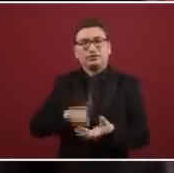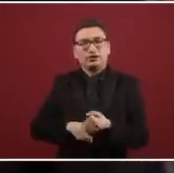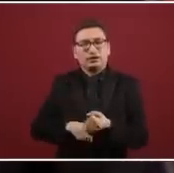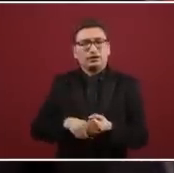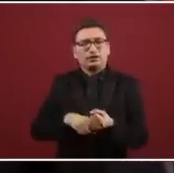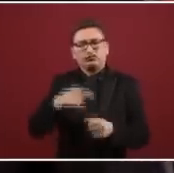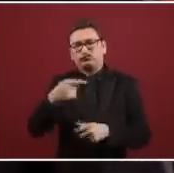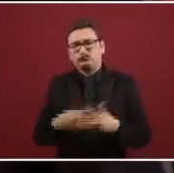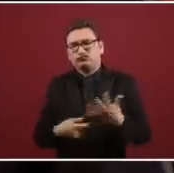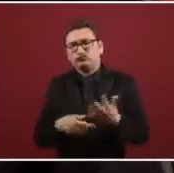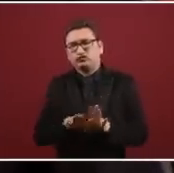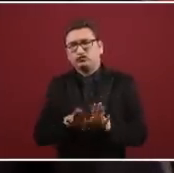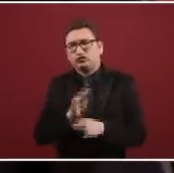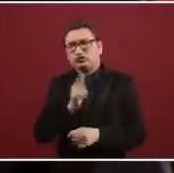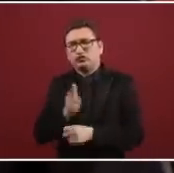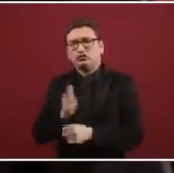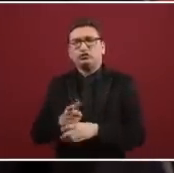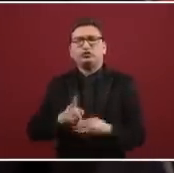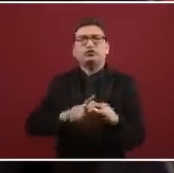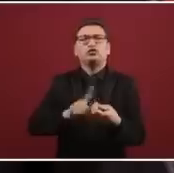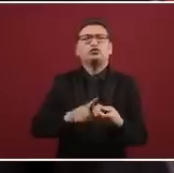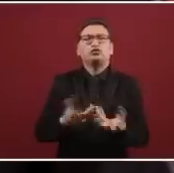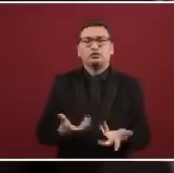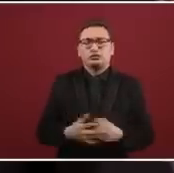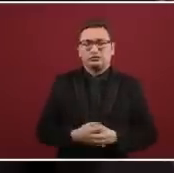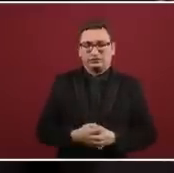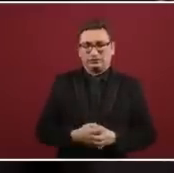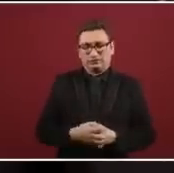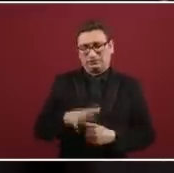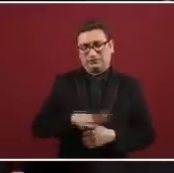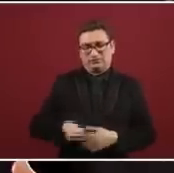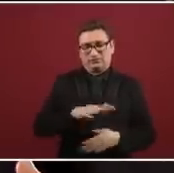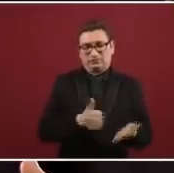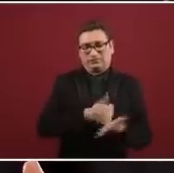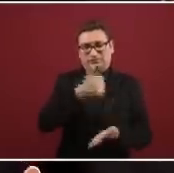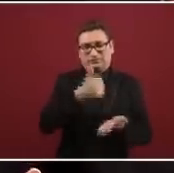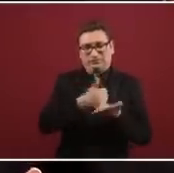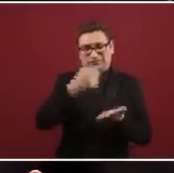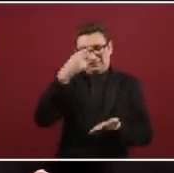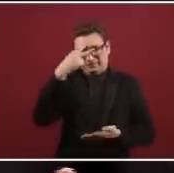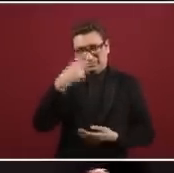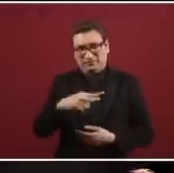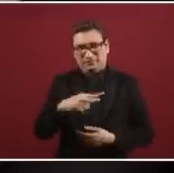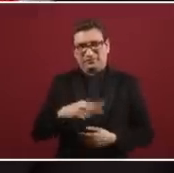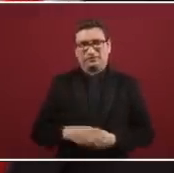están en la Ciudad de México, porque se